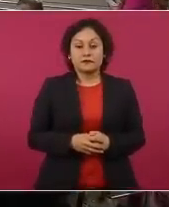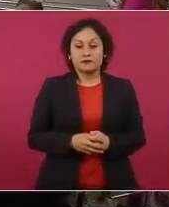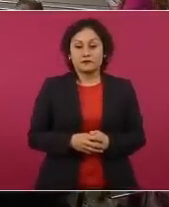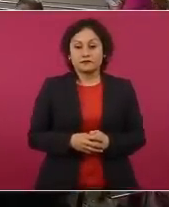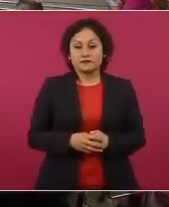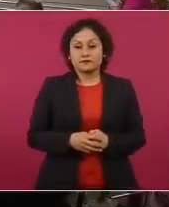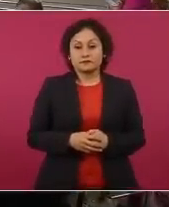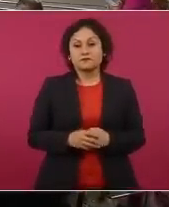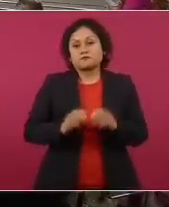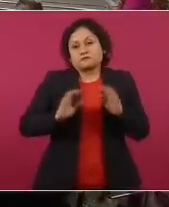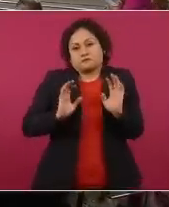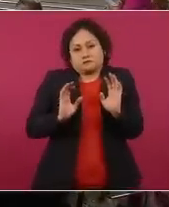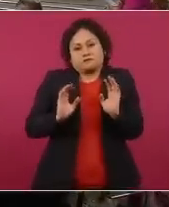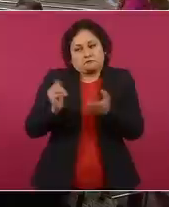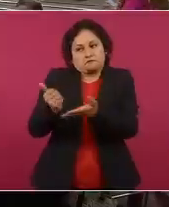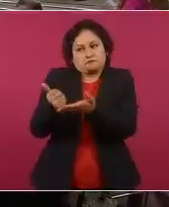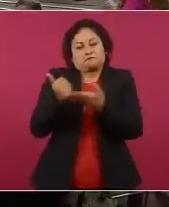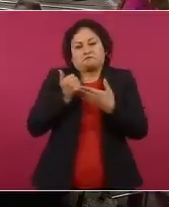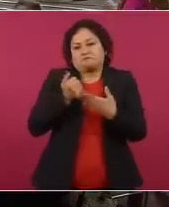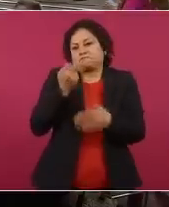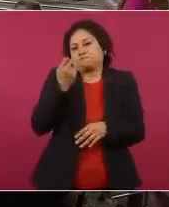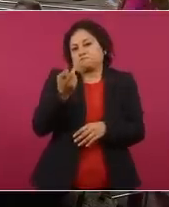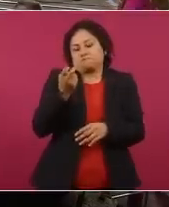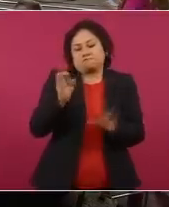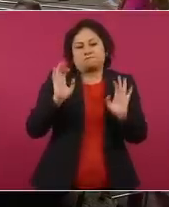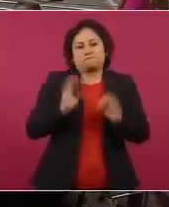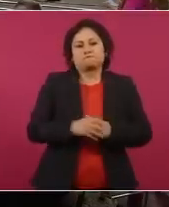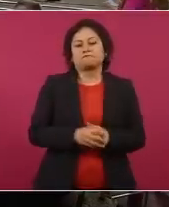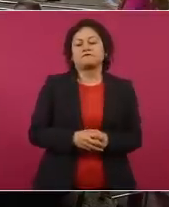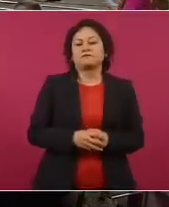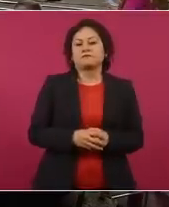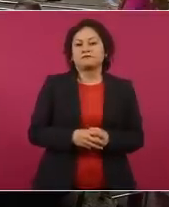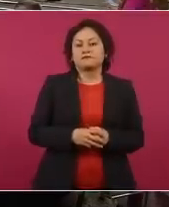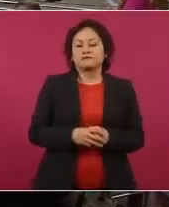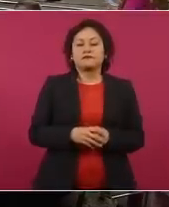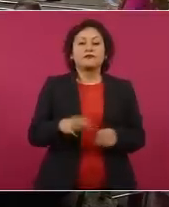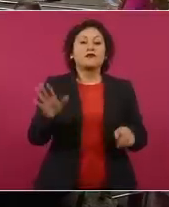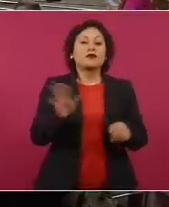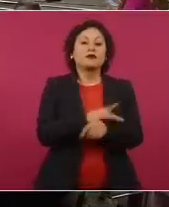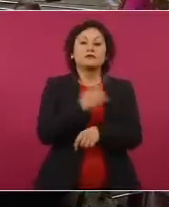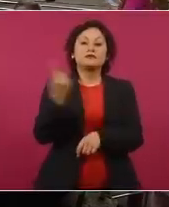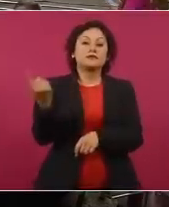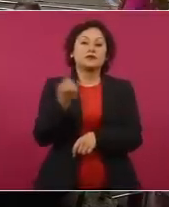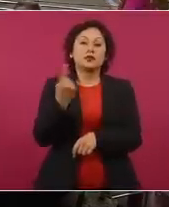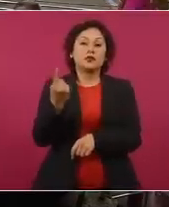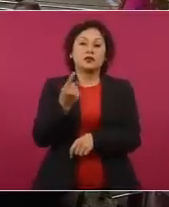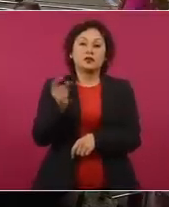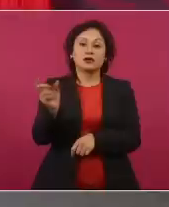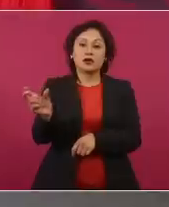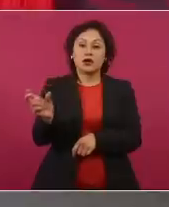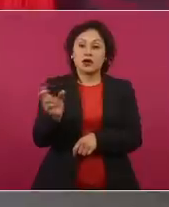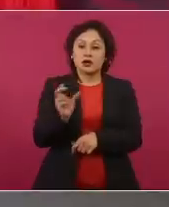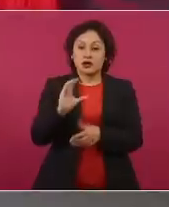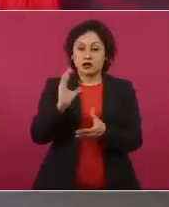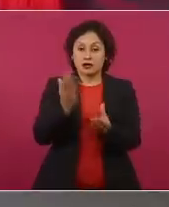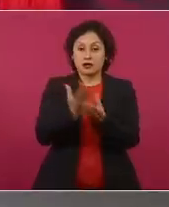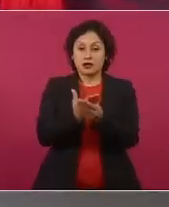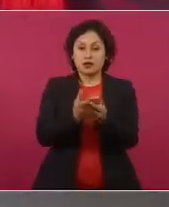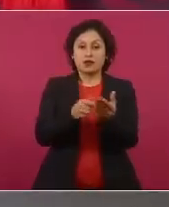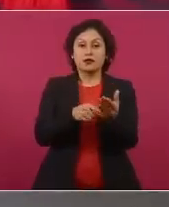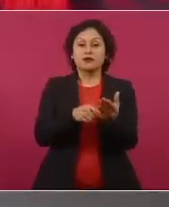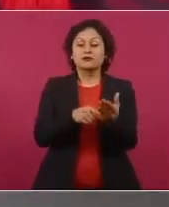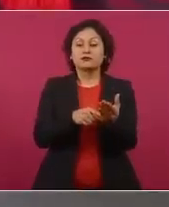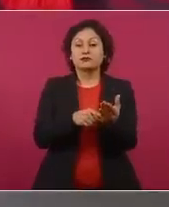Que también me ayudan en eso, porque mandan un archivo y